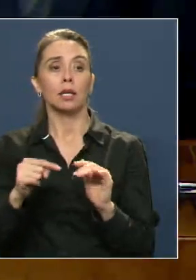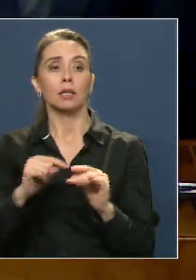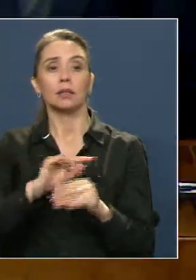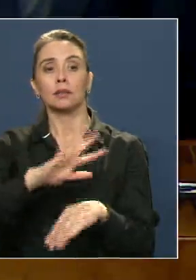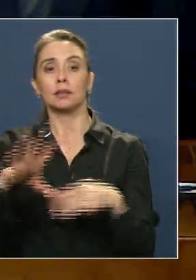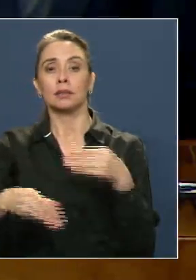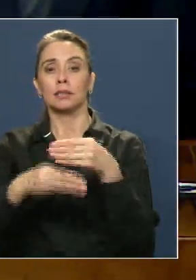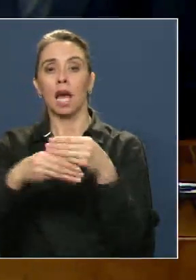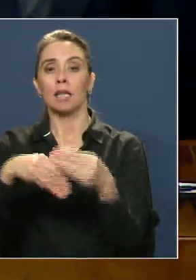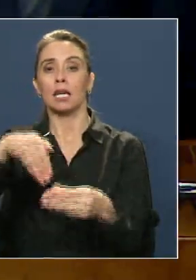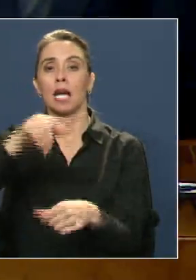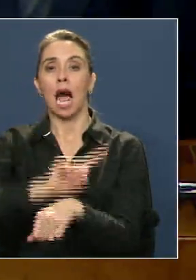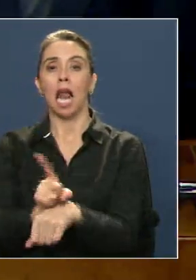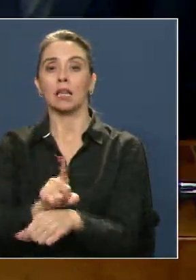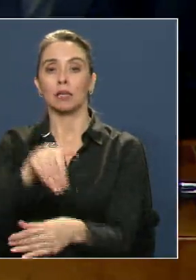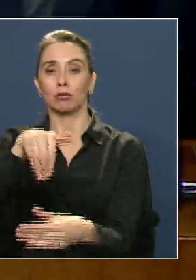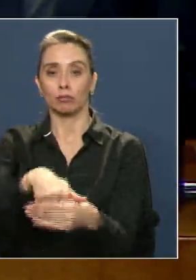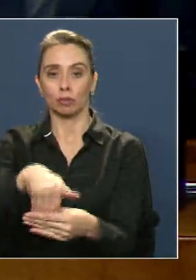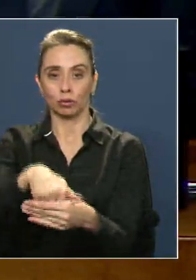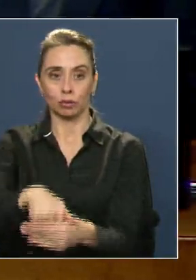la votación de inmediato.